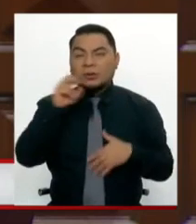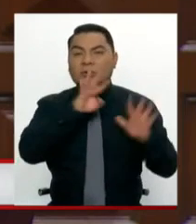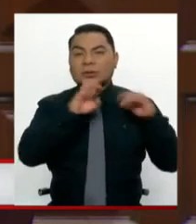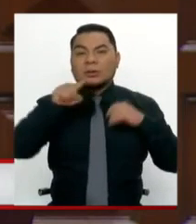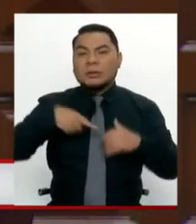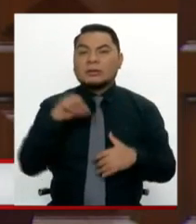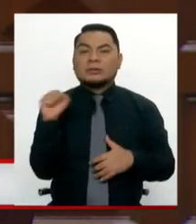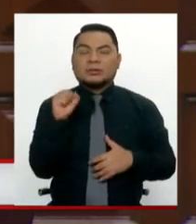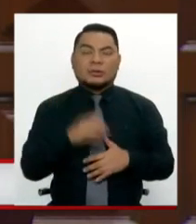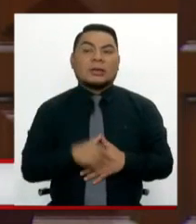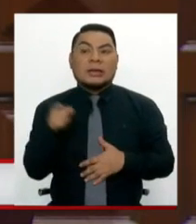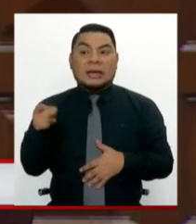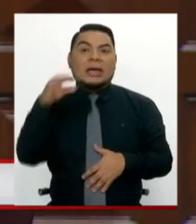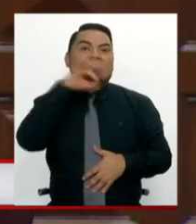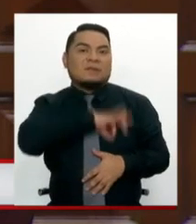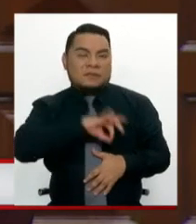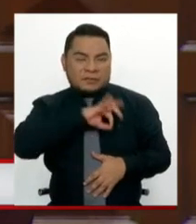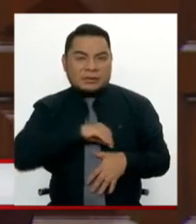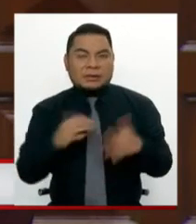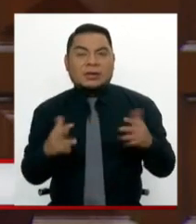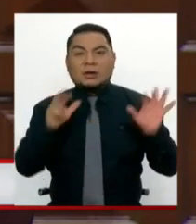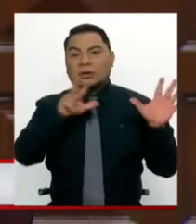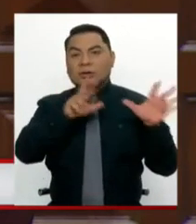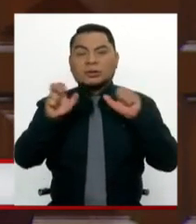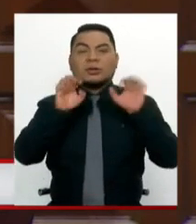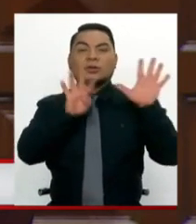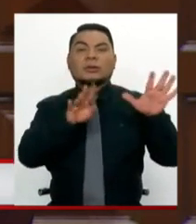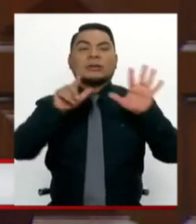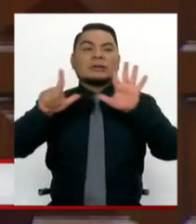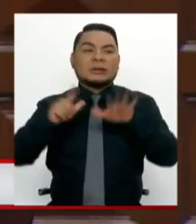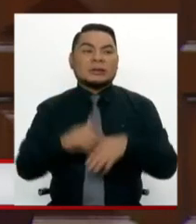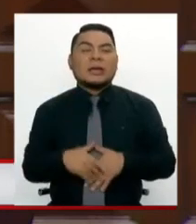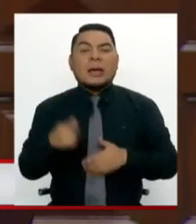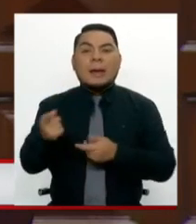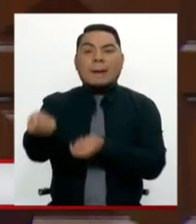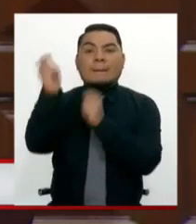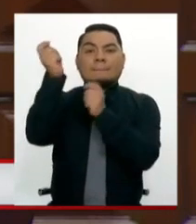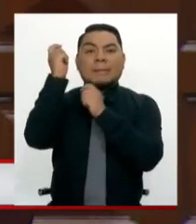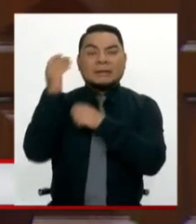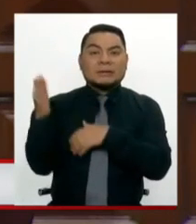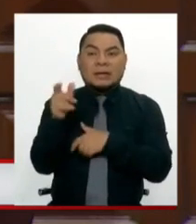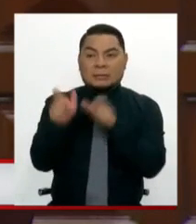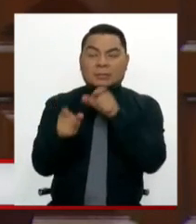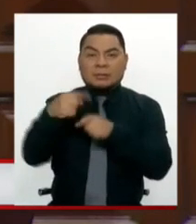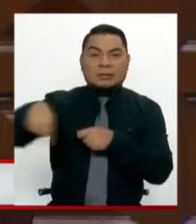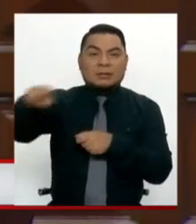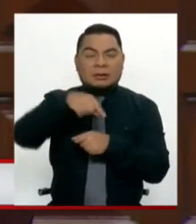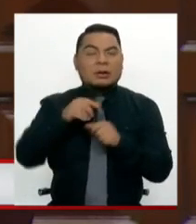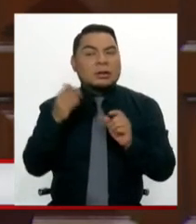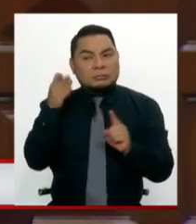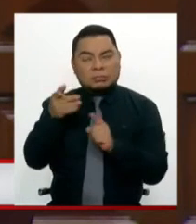mil soles que beneficiará a 897 pescadores artesanales